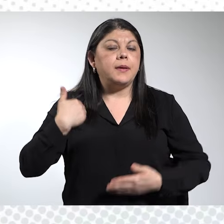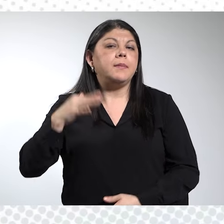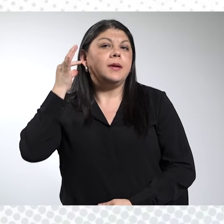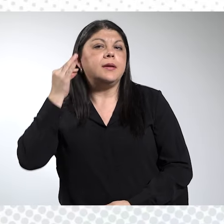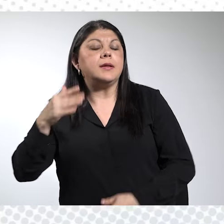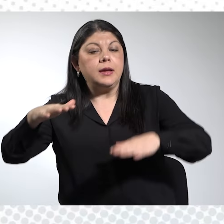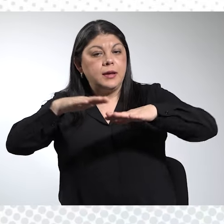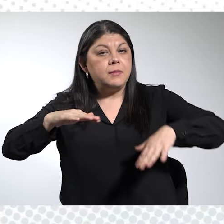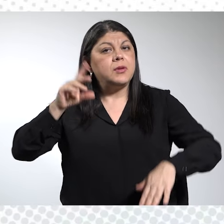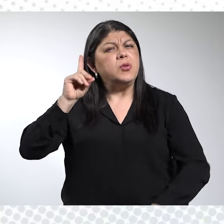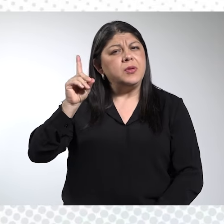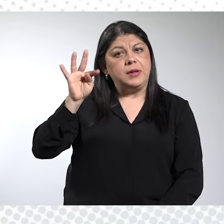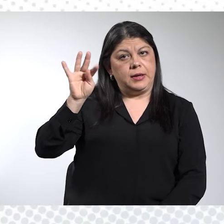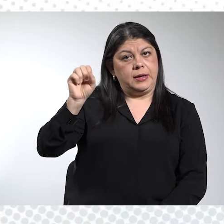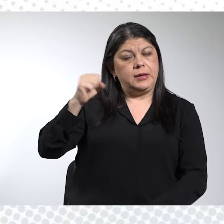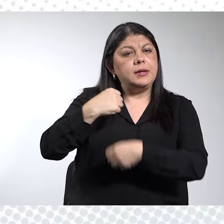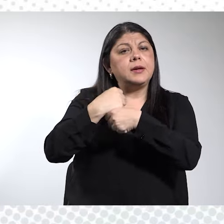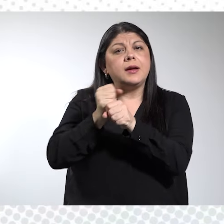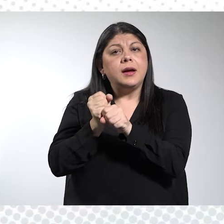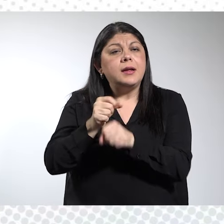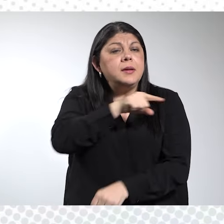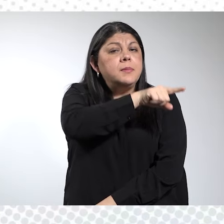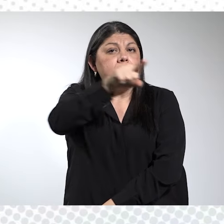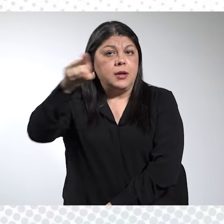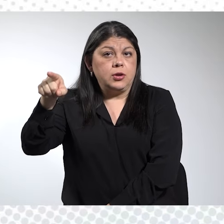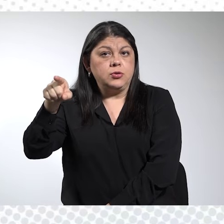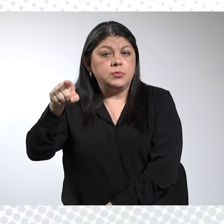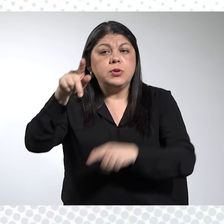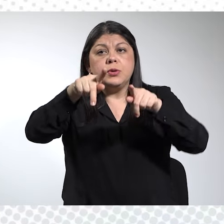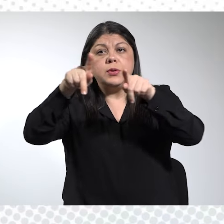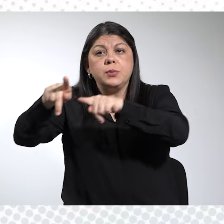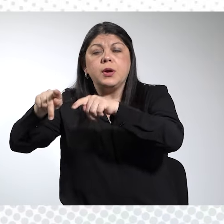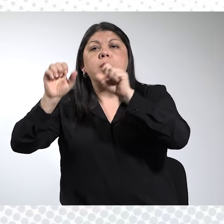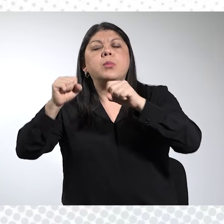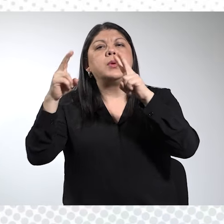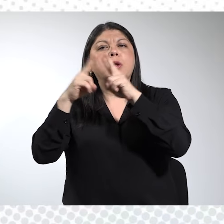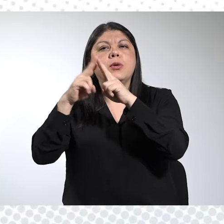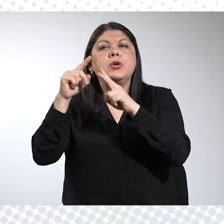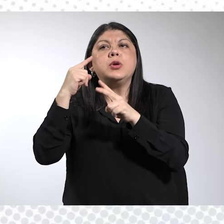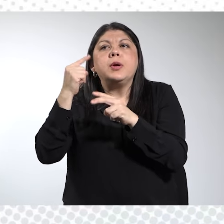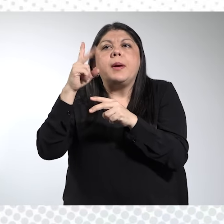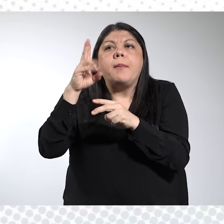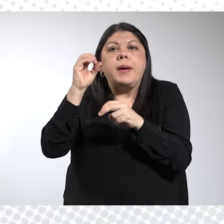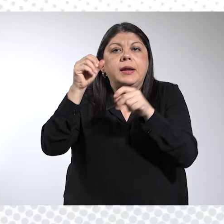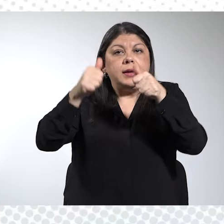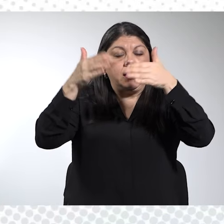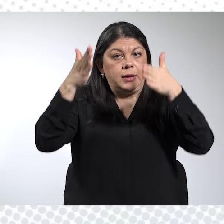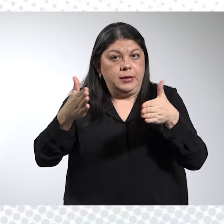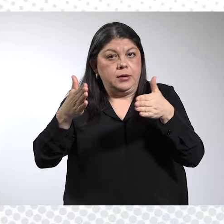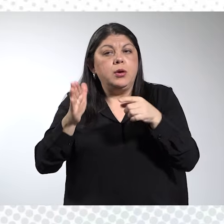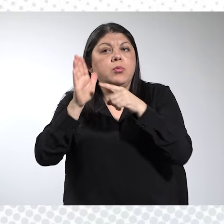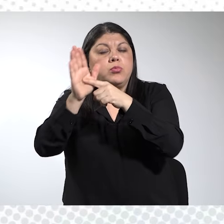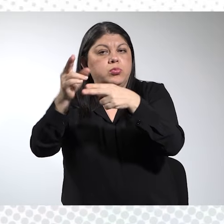Bienvenidos y bienvenidas a este espacio que el Tribunal Supremo de Elecciones ha generado para que la ciudadanía pueda conocer a las 20